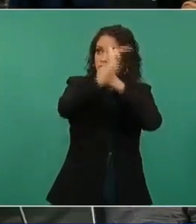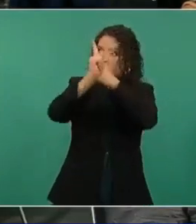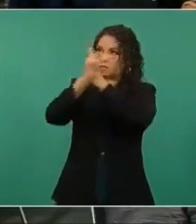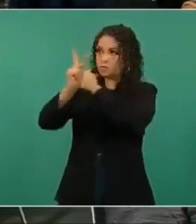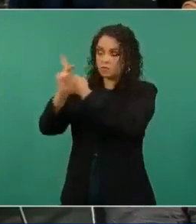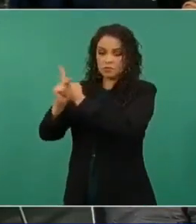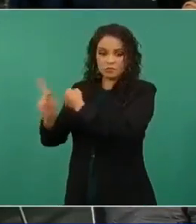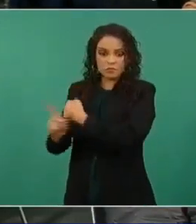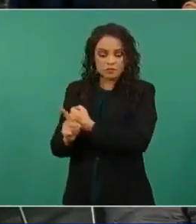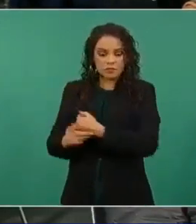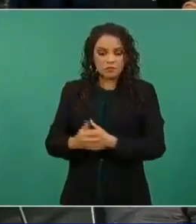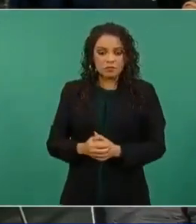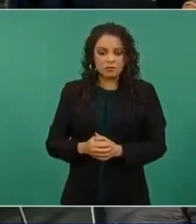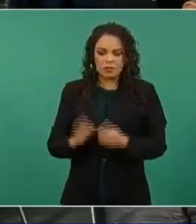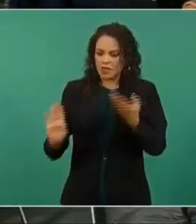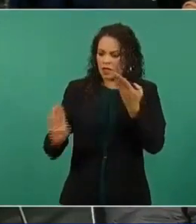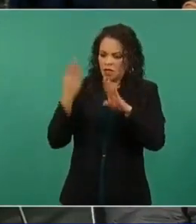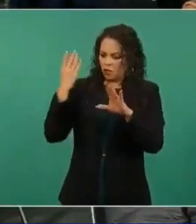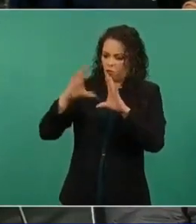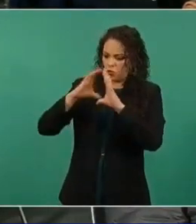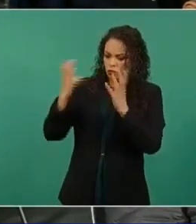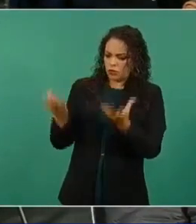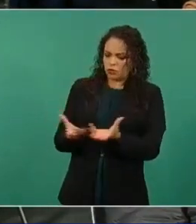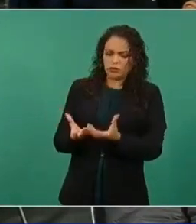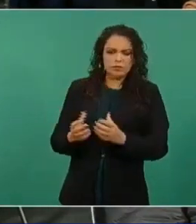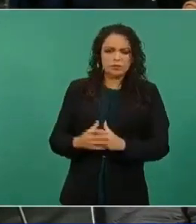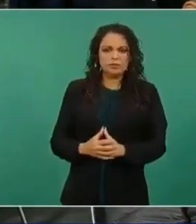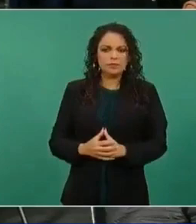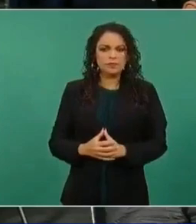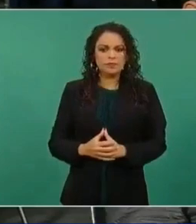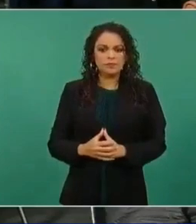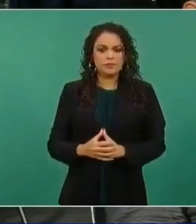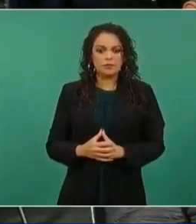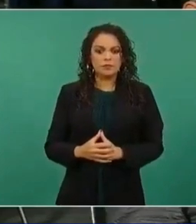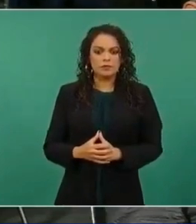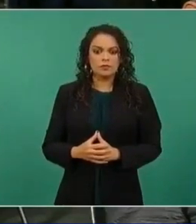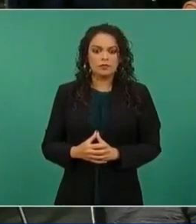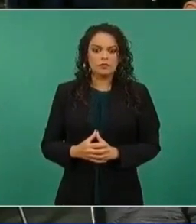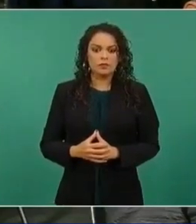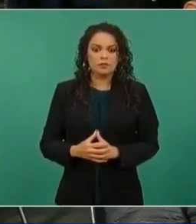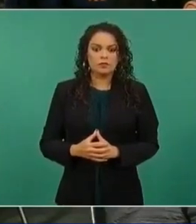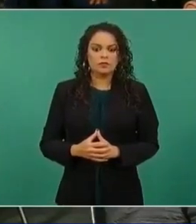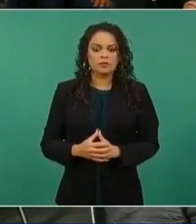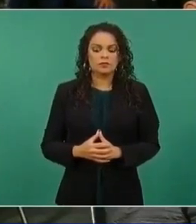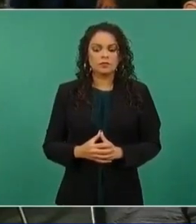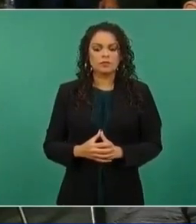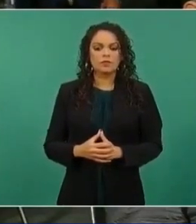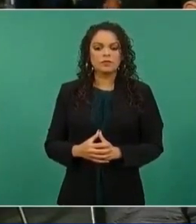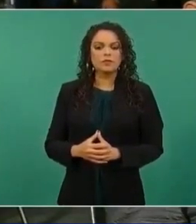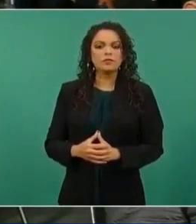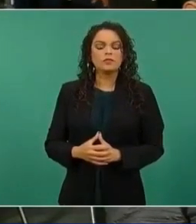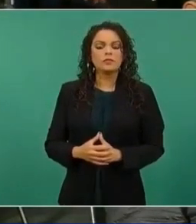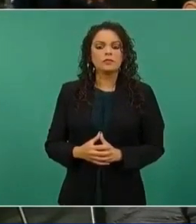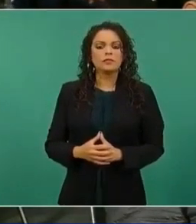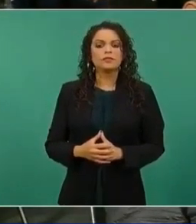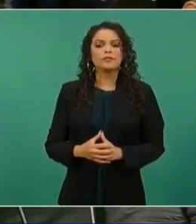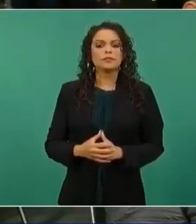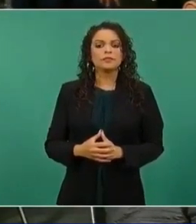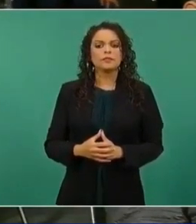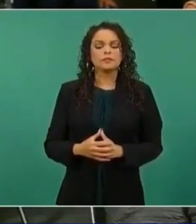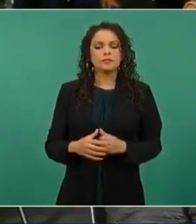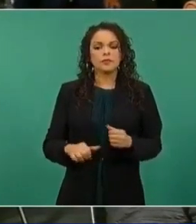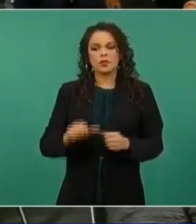digo, en el mundo, pues los que son medibles o los que están en este documento. Otro es